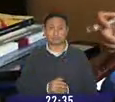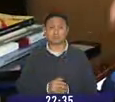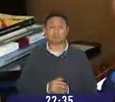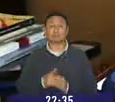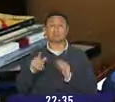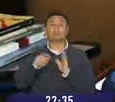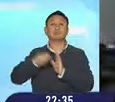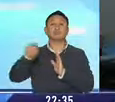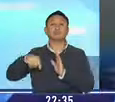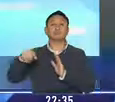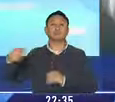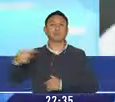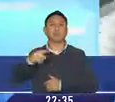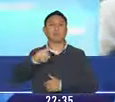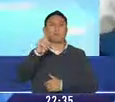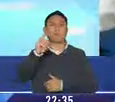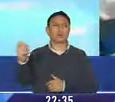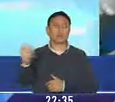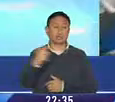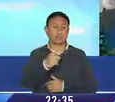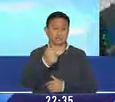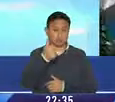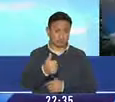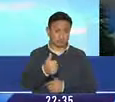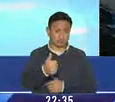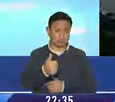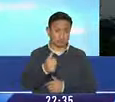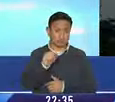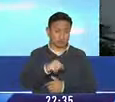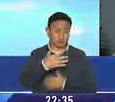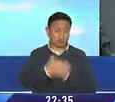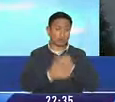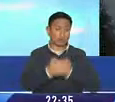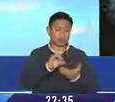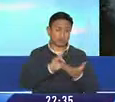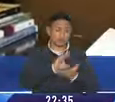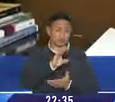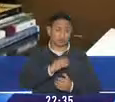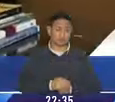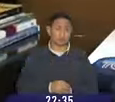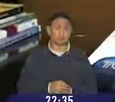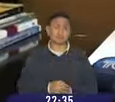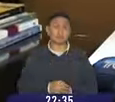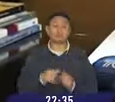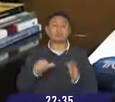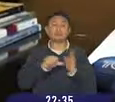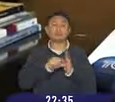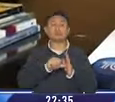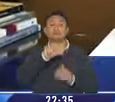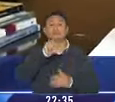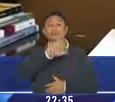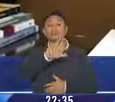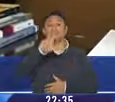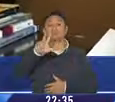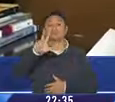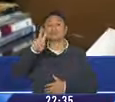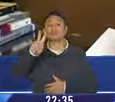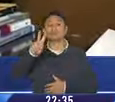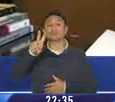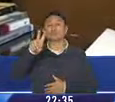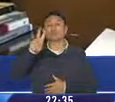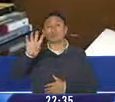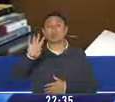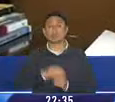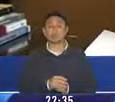jurista para saber si la actuación del funcionario puede ser causal de destitución. El artículo 334 del COTAD